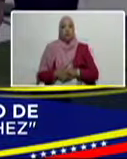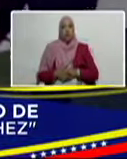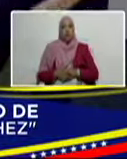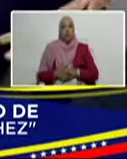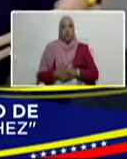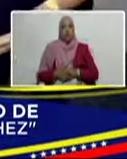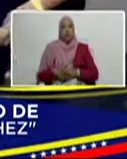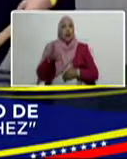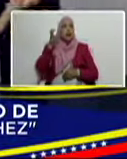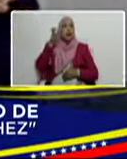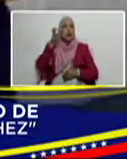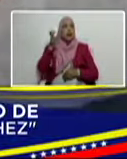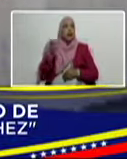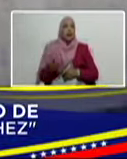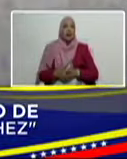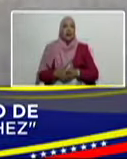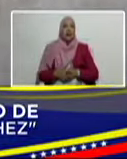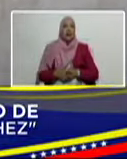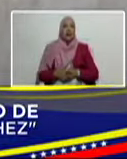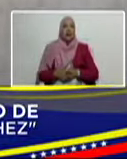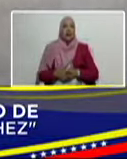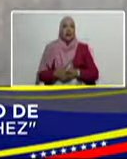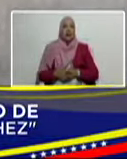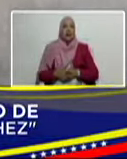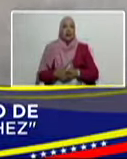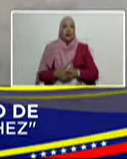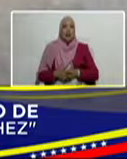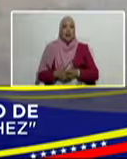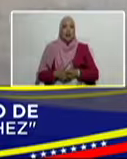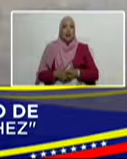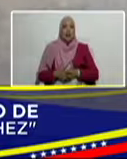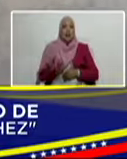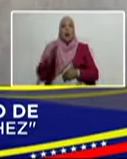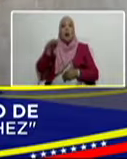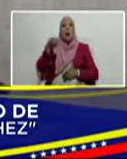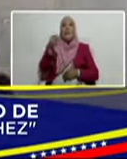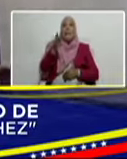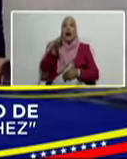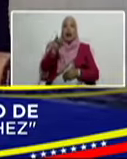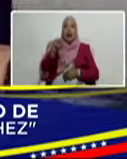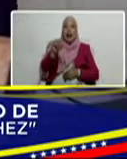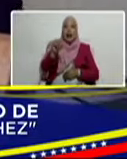Que suene, que suene, que suene. María Leonor, dale, María Leonor.